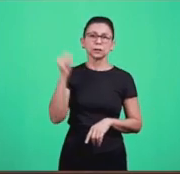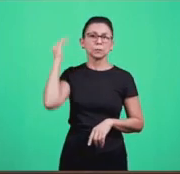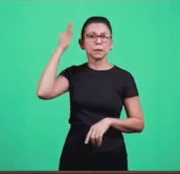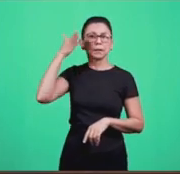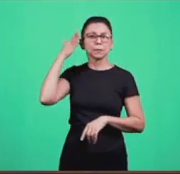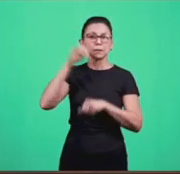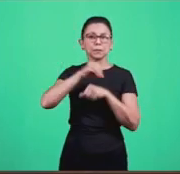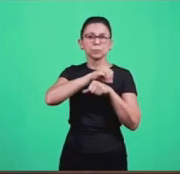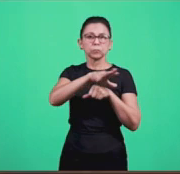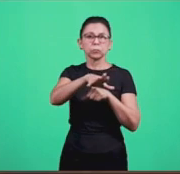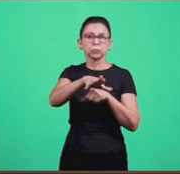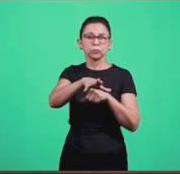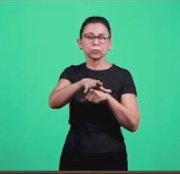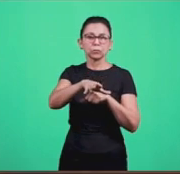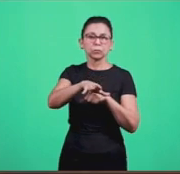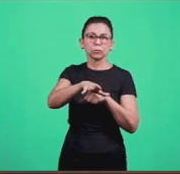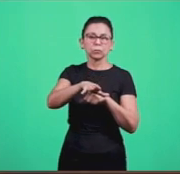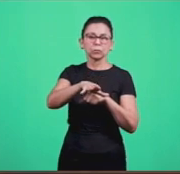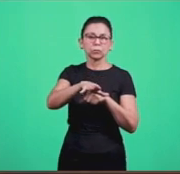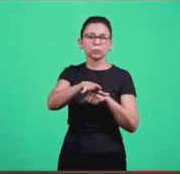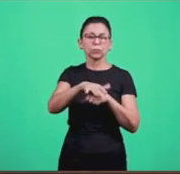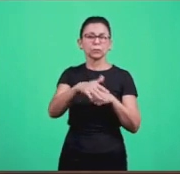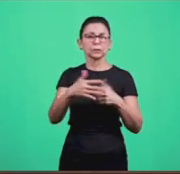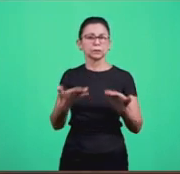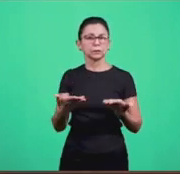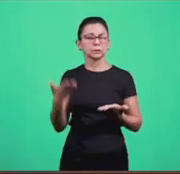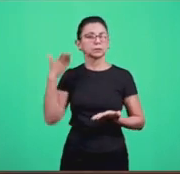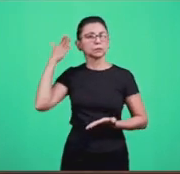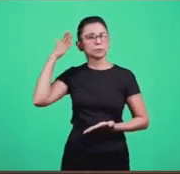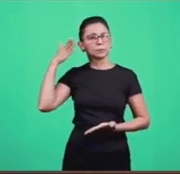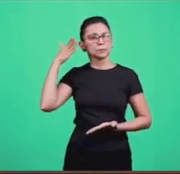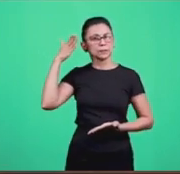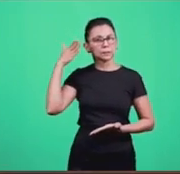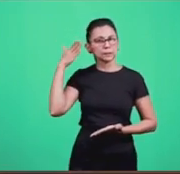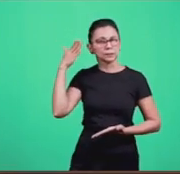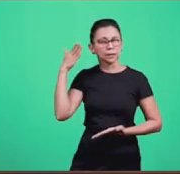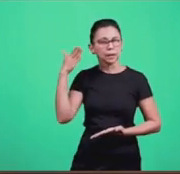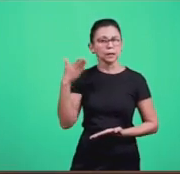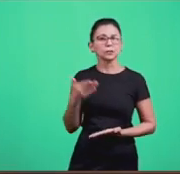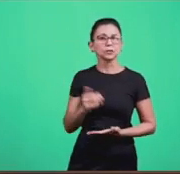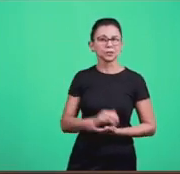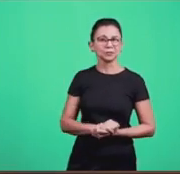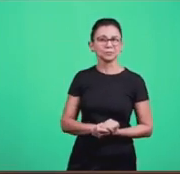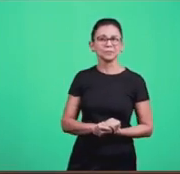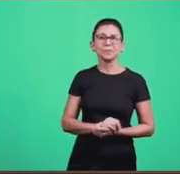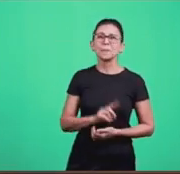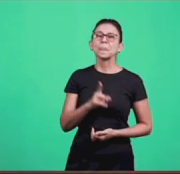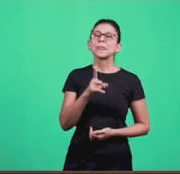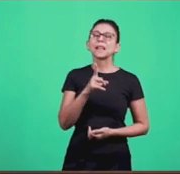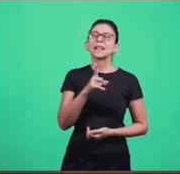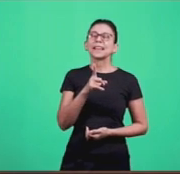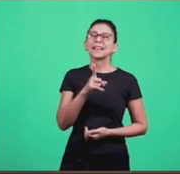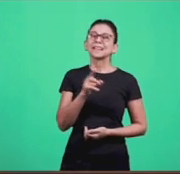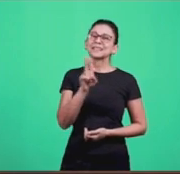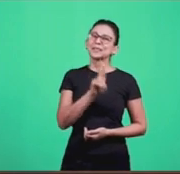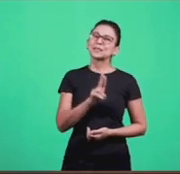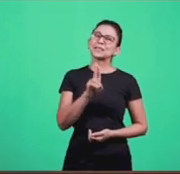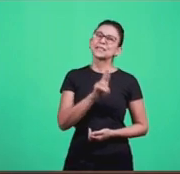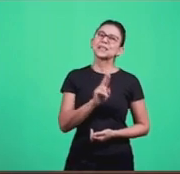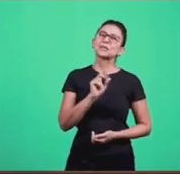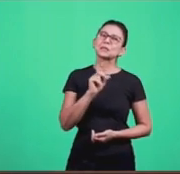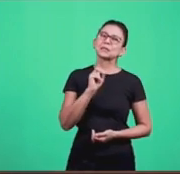el Señor está usando para llevarles la palabra a ustedes. Y esa palabra está